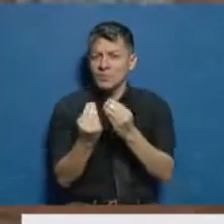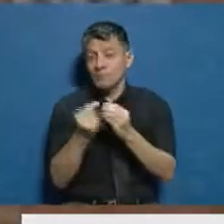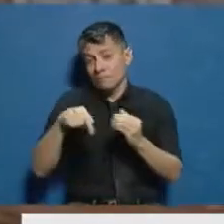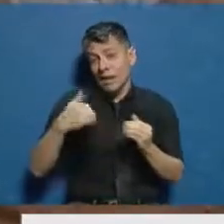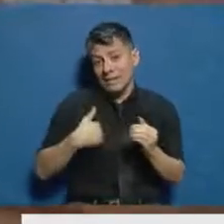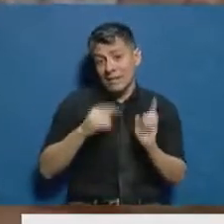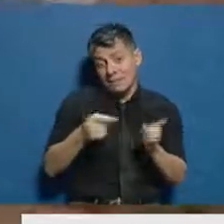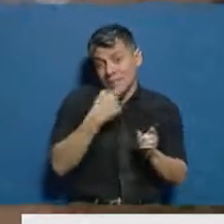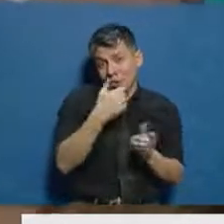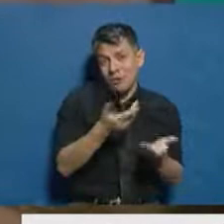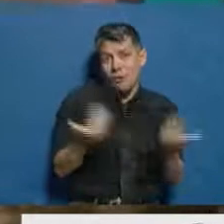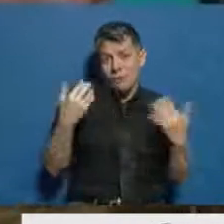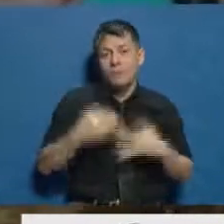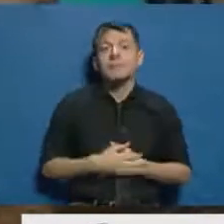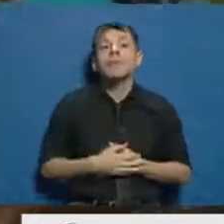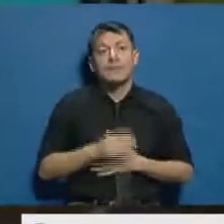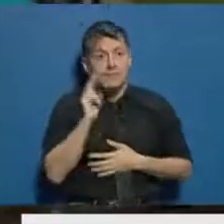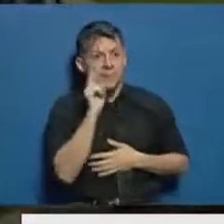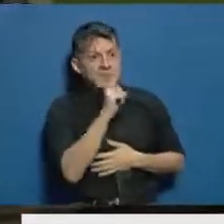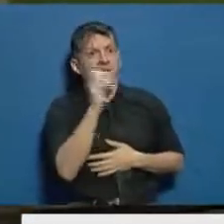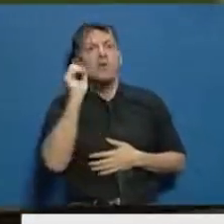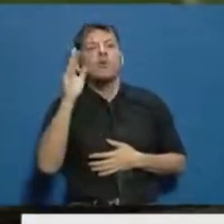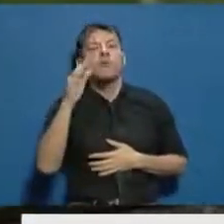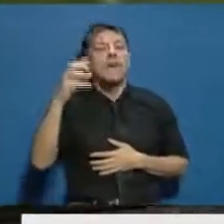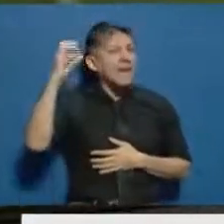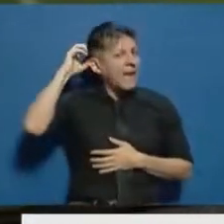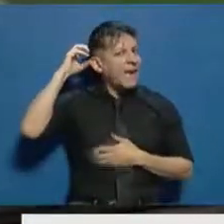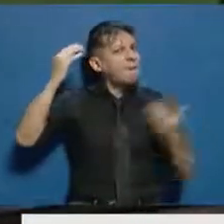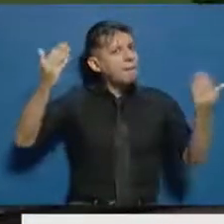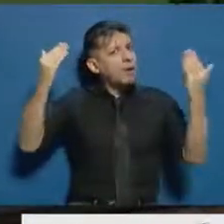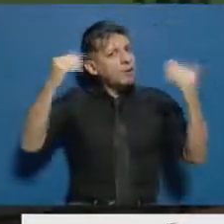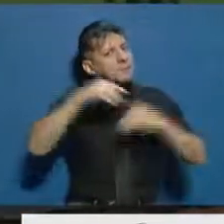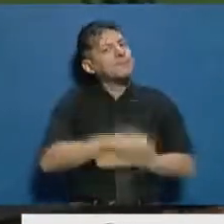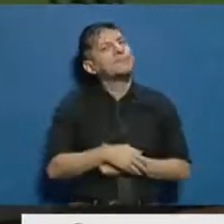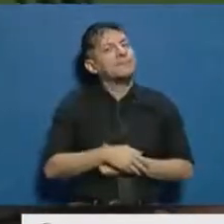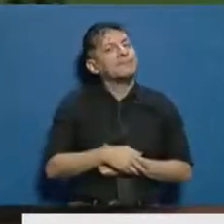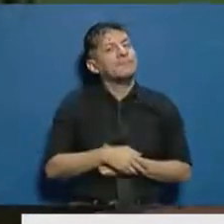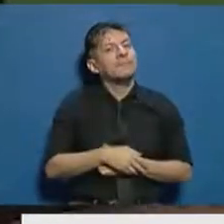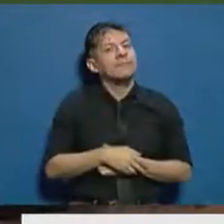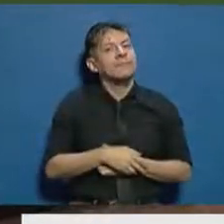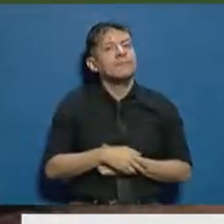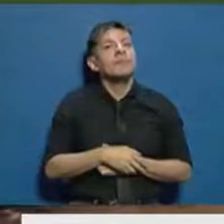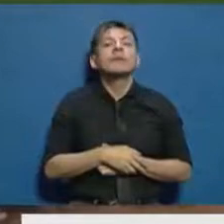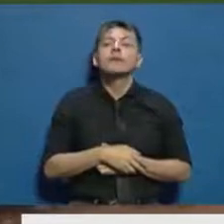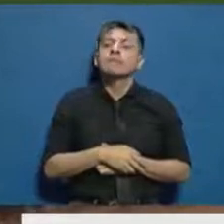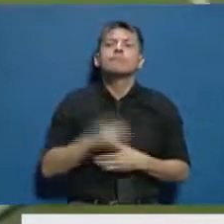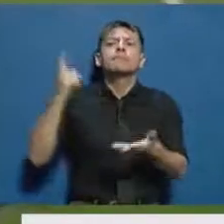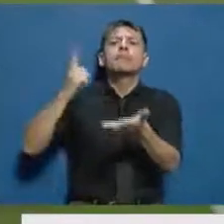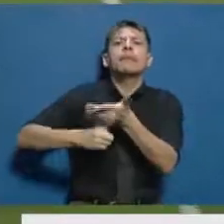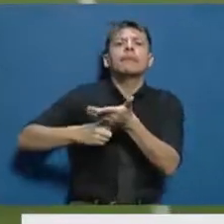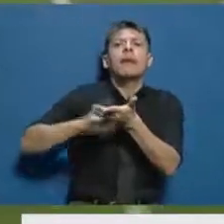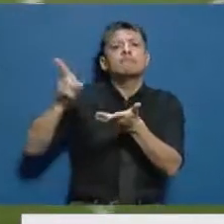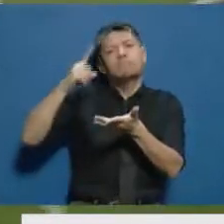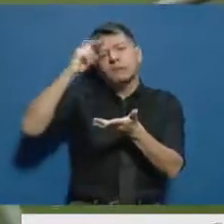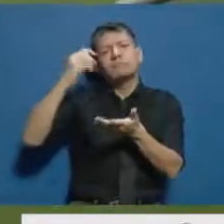en nuestra provincia, allí vemos imágenes del club de Vaperón que juega en la Liga Mendocina de Fútbol. La medida tiene que ver con